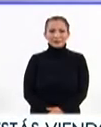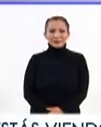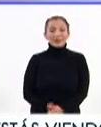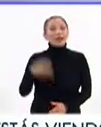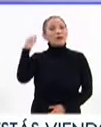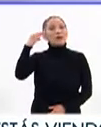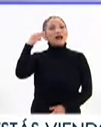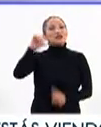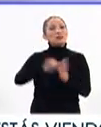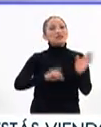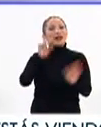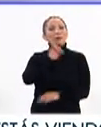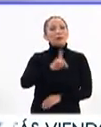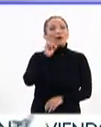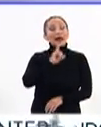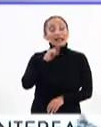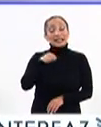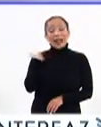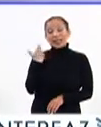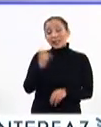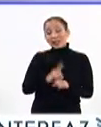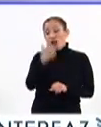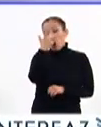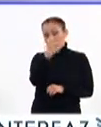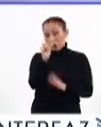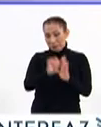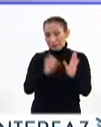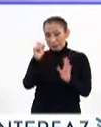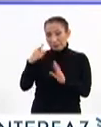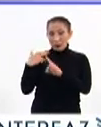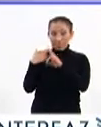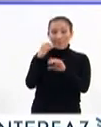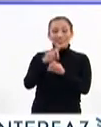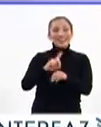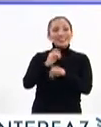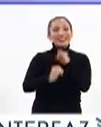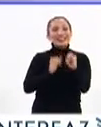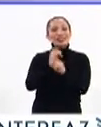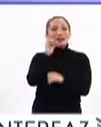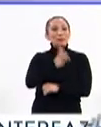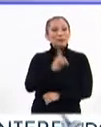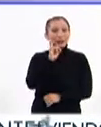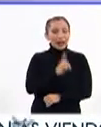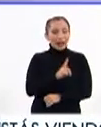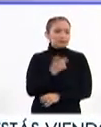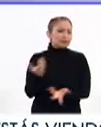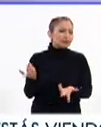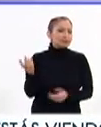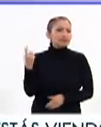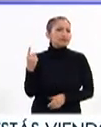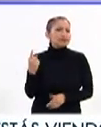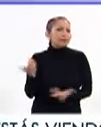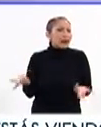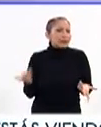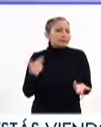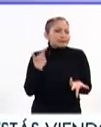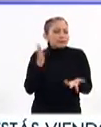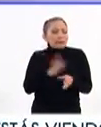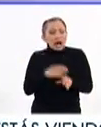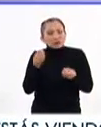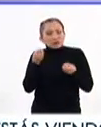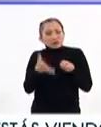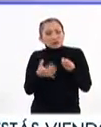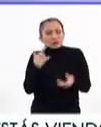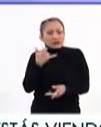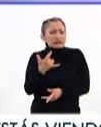Pues marzo es el mes de la mujer, ya que cada día 8 de este mes se conmemora el Día Internacional de la Mujer, pues para seguir abonando a